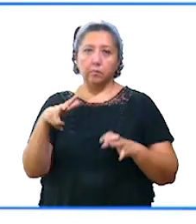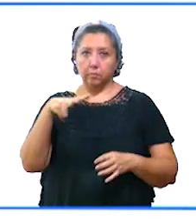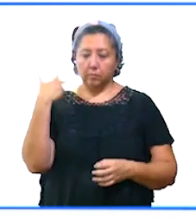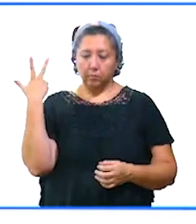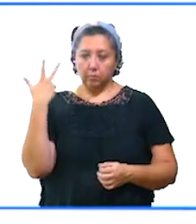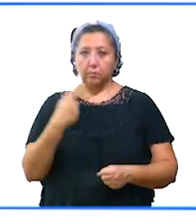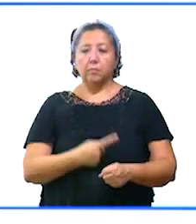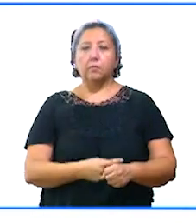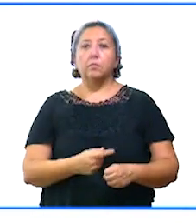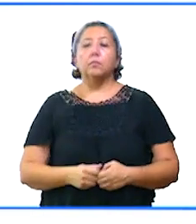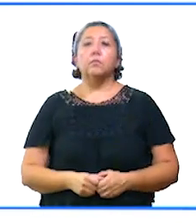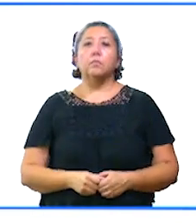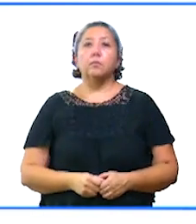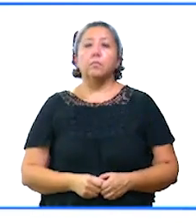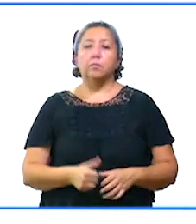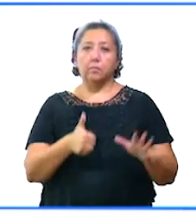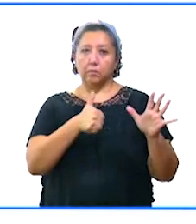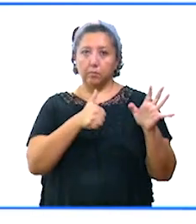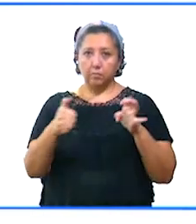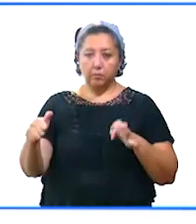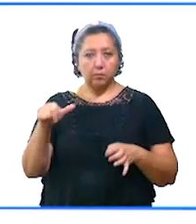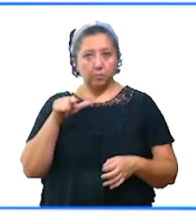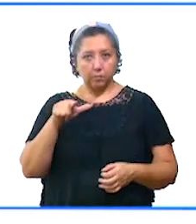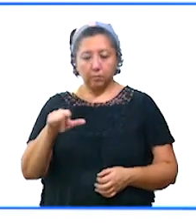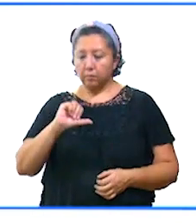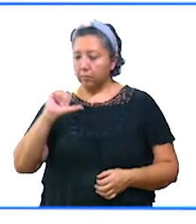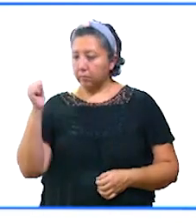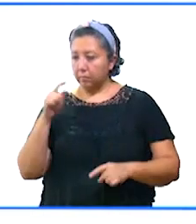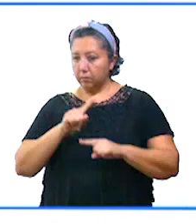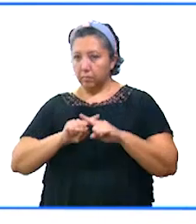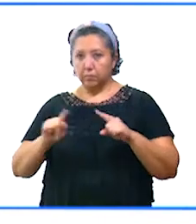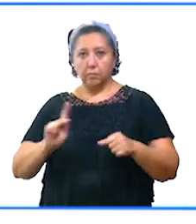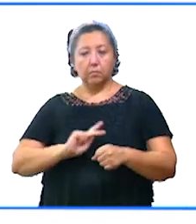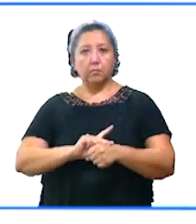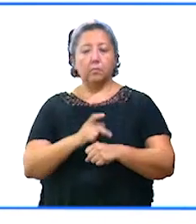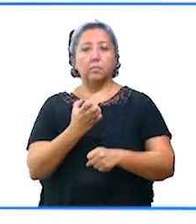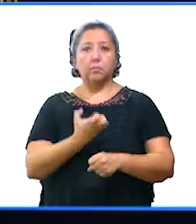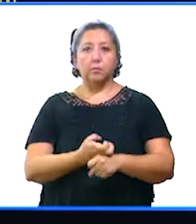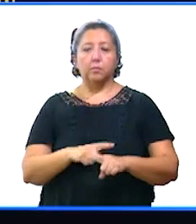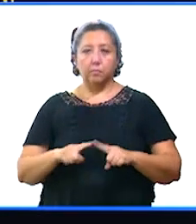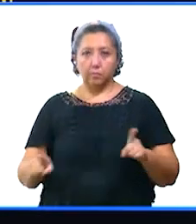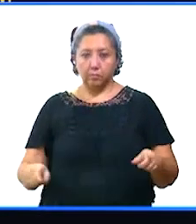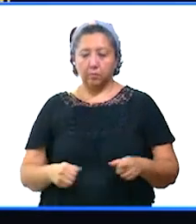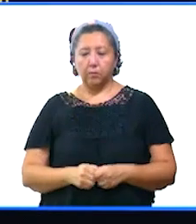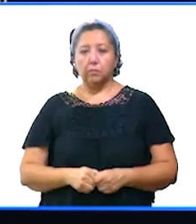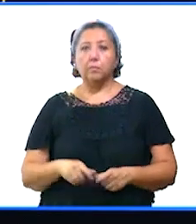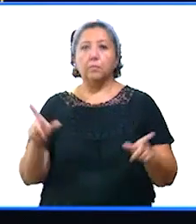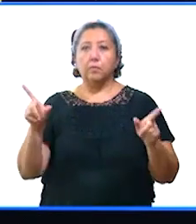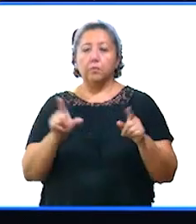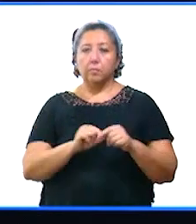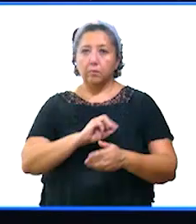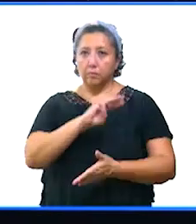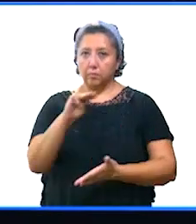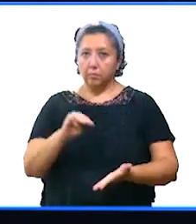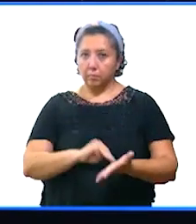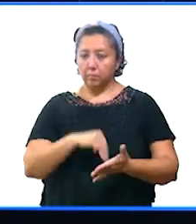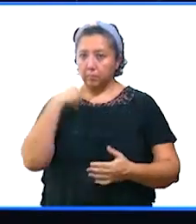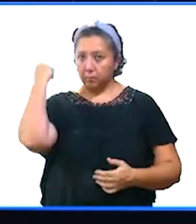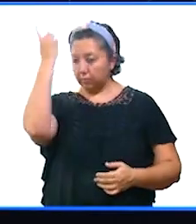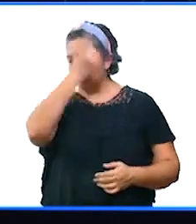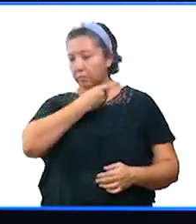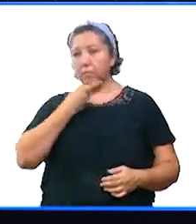77.713 casos positivos, 617 son de otro país u otro estado. Específicamente en Mérida se